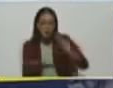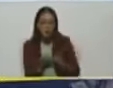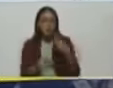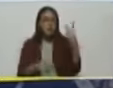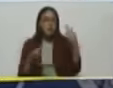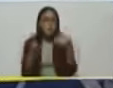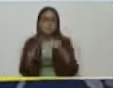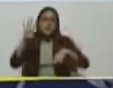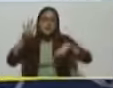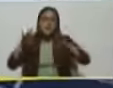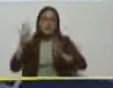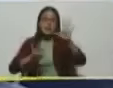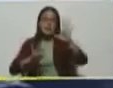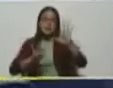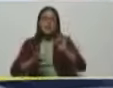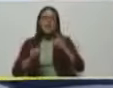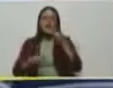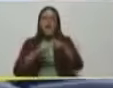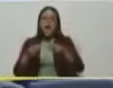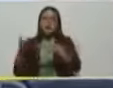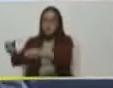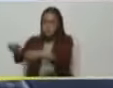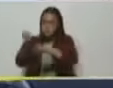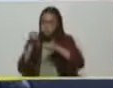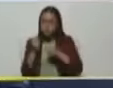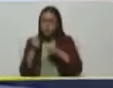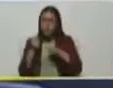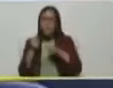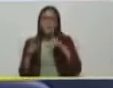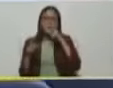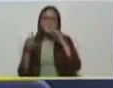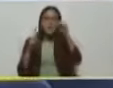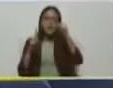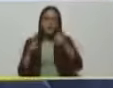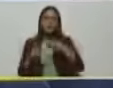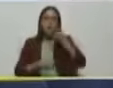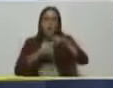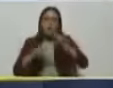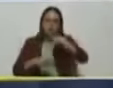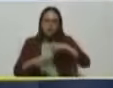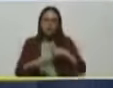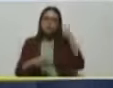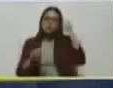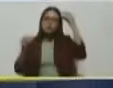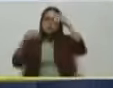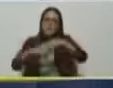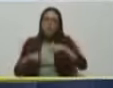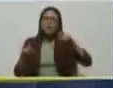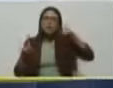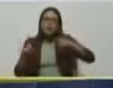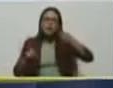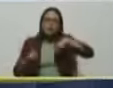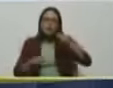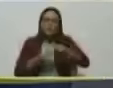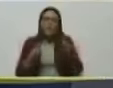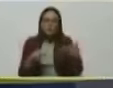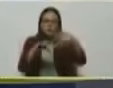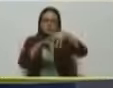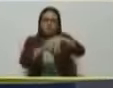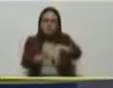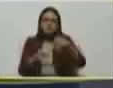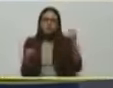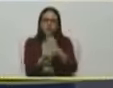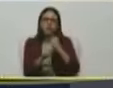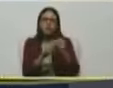agarrar la batuta y se lograron los acuerdos necesarios para unificar los yacimientos. Y